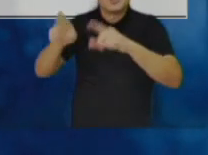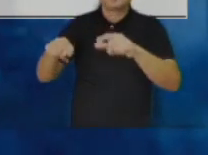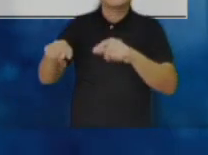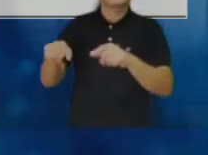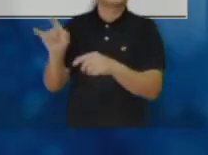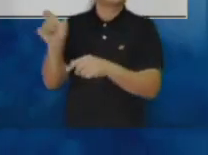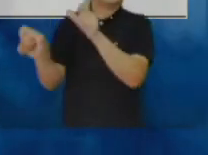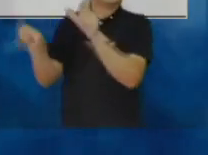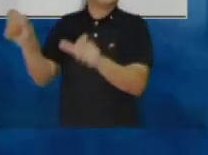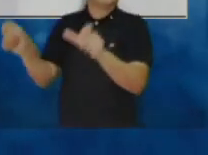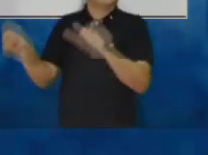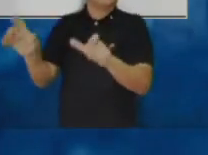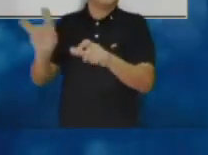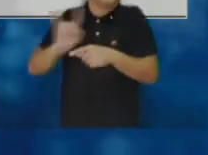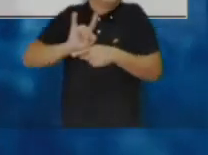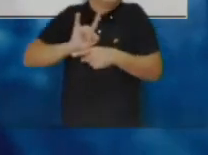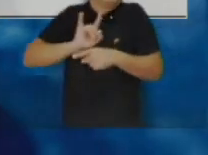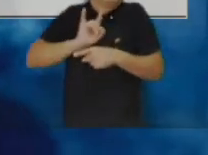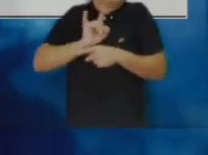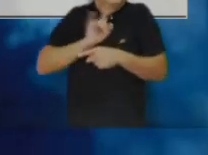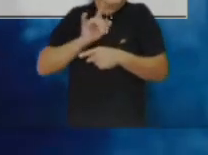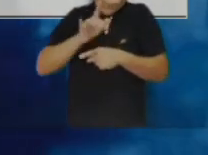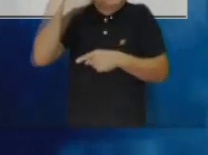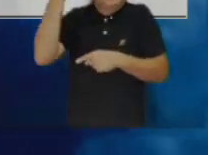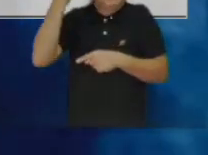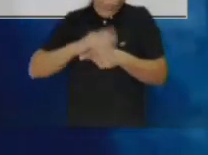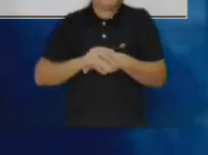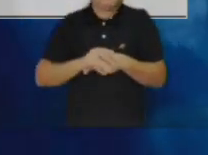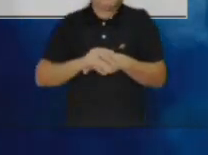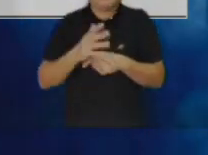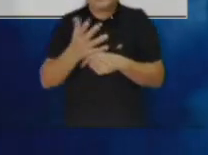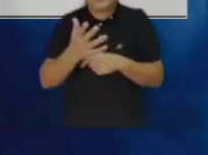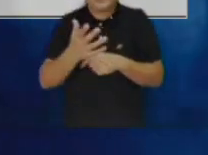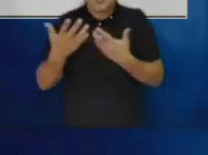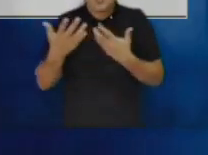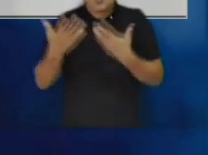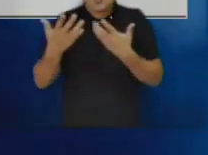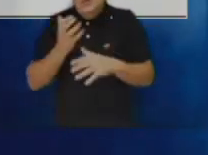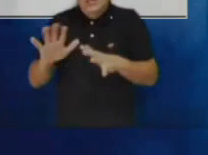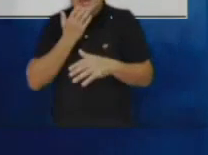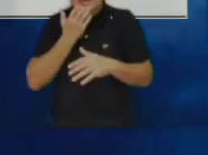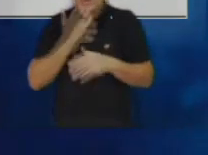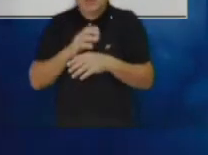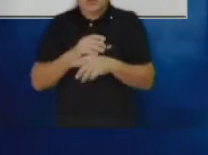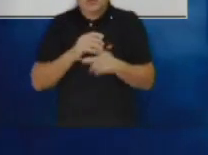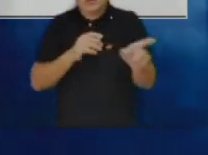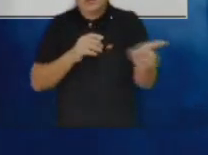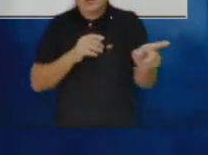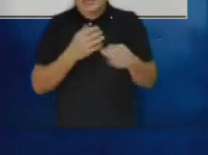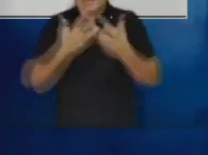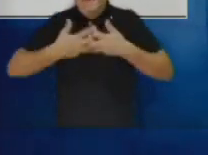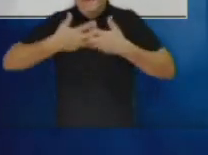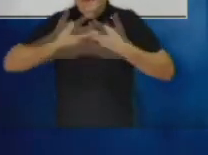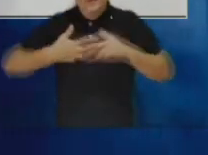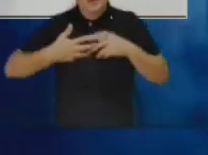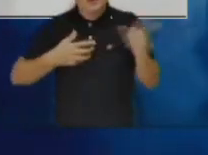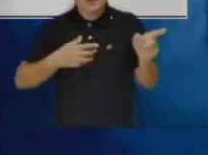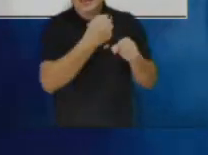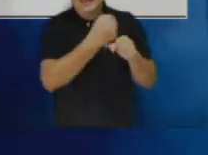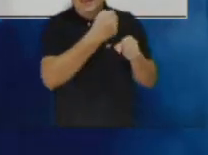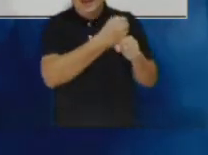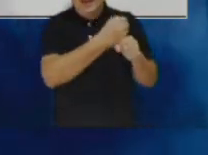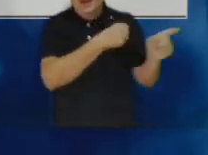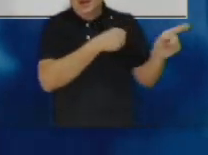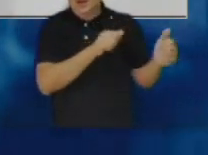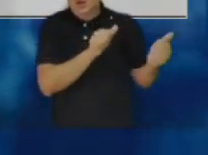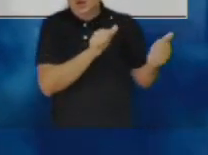utilizar porque no quieren que su empleado, por ejemplo, utilice los teléfonos